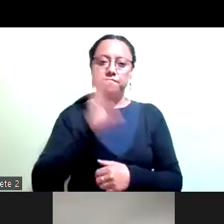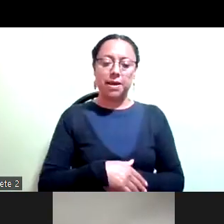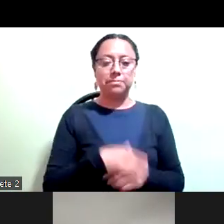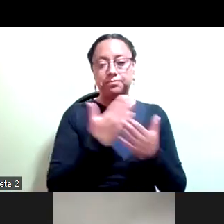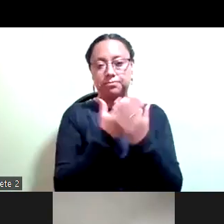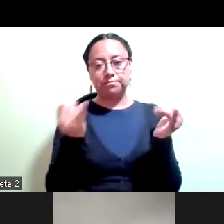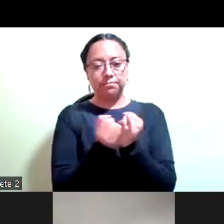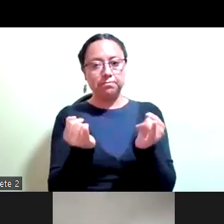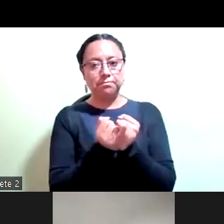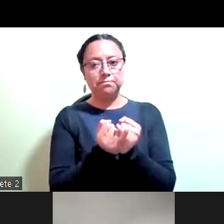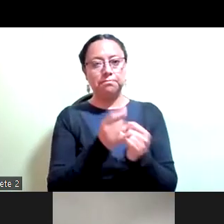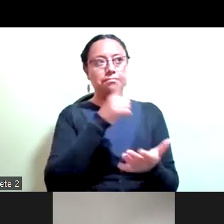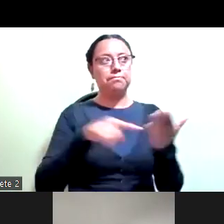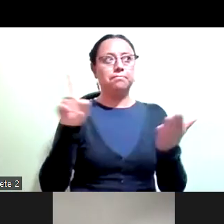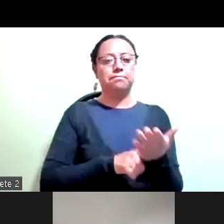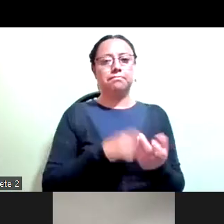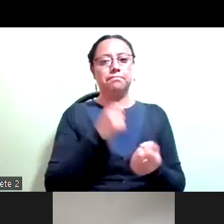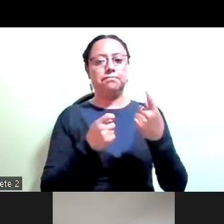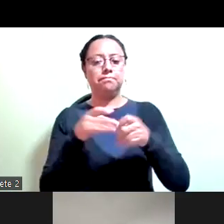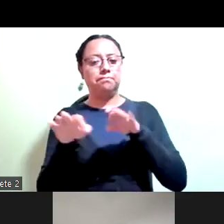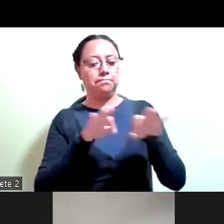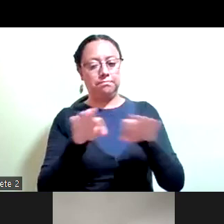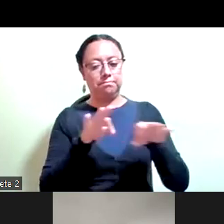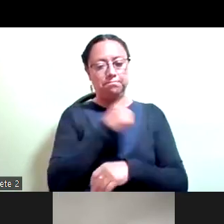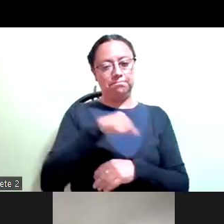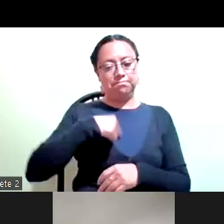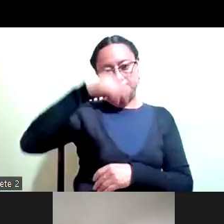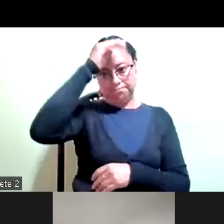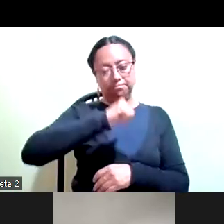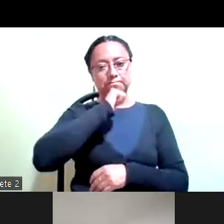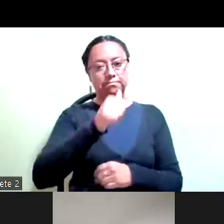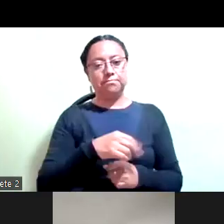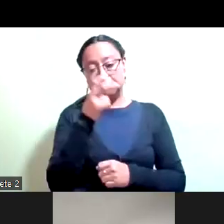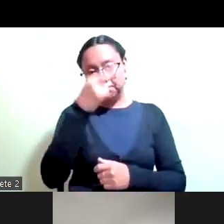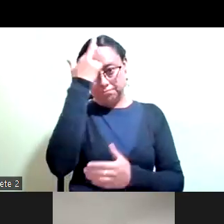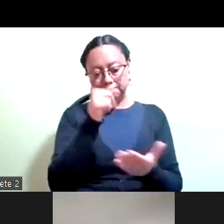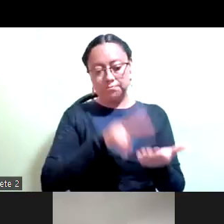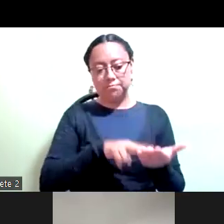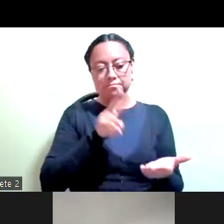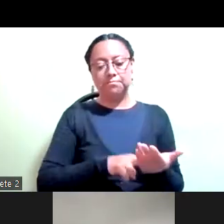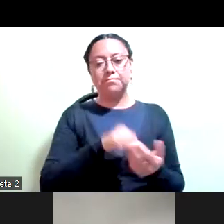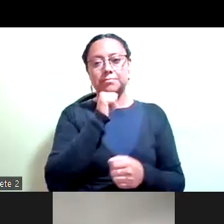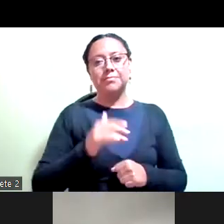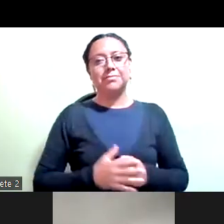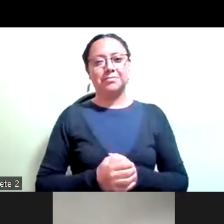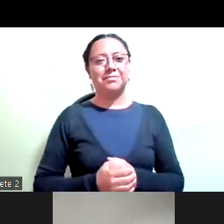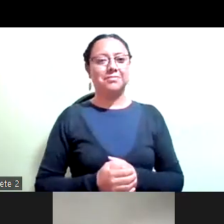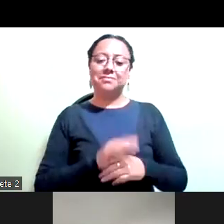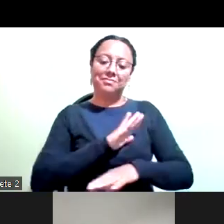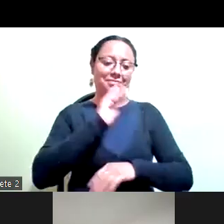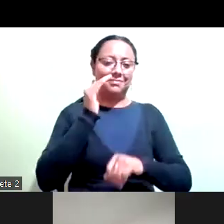está de acuerdo, porque esos no son argumentos. Y bueno, con esto cerramos porque efectivamente nos quedamos solos discutiendo el